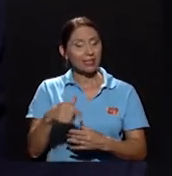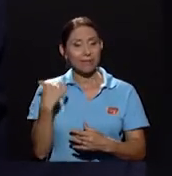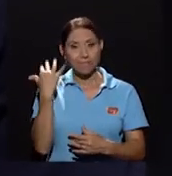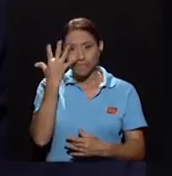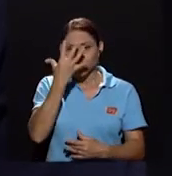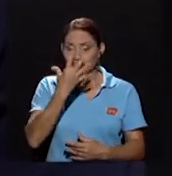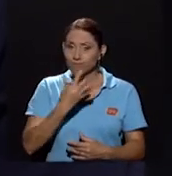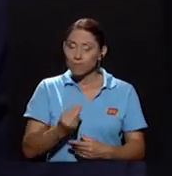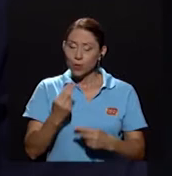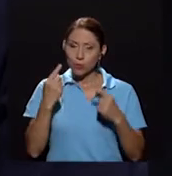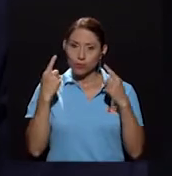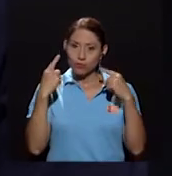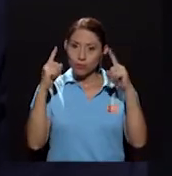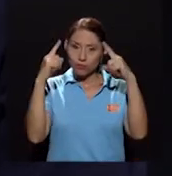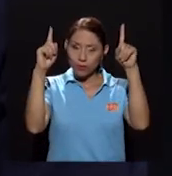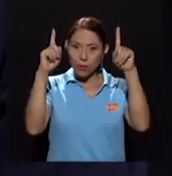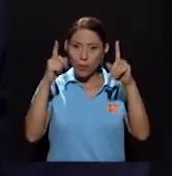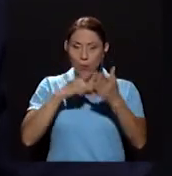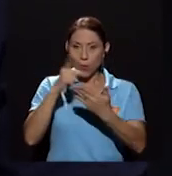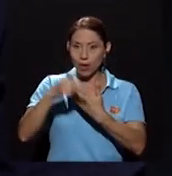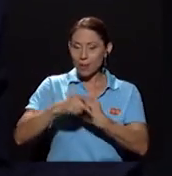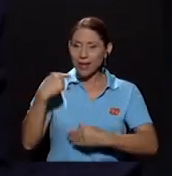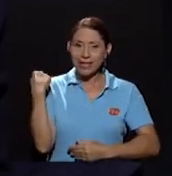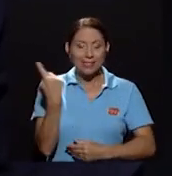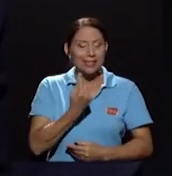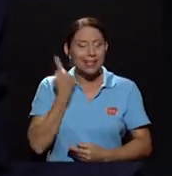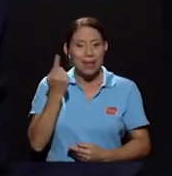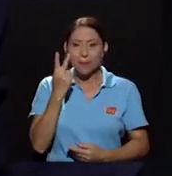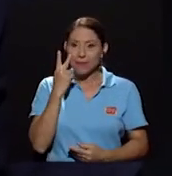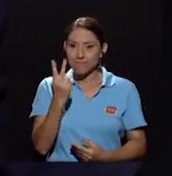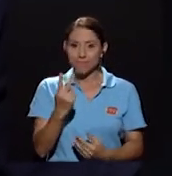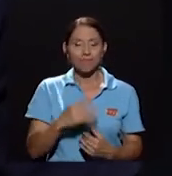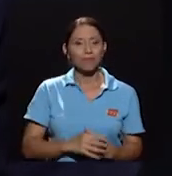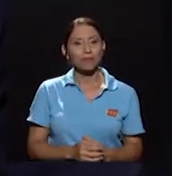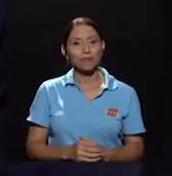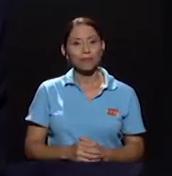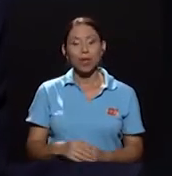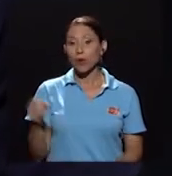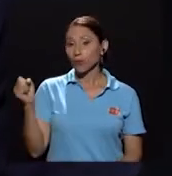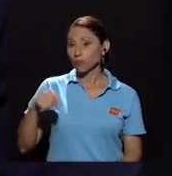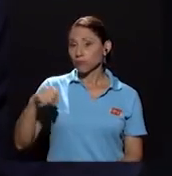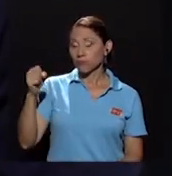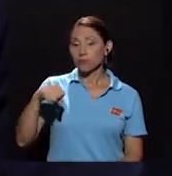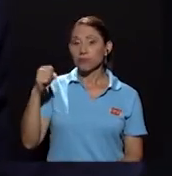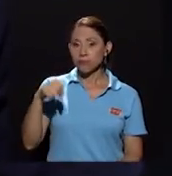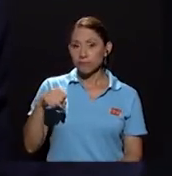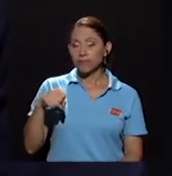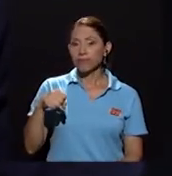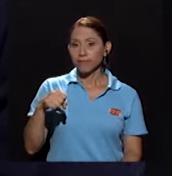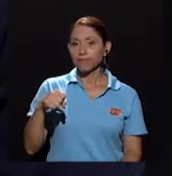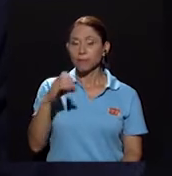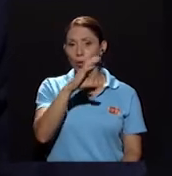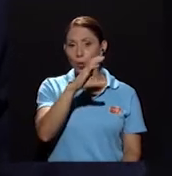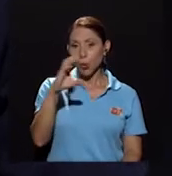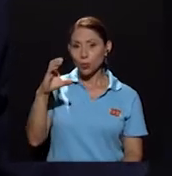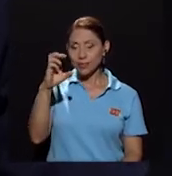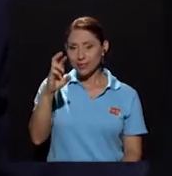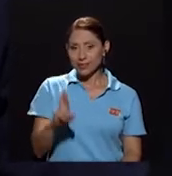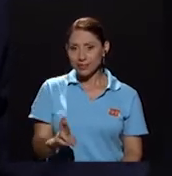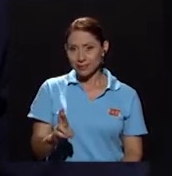programa que siempre acompañamos pues sí efectivamente costa rica